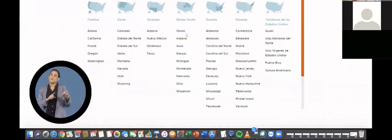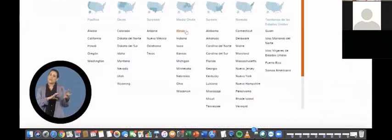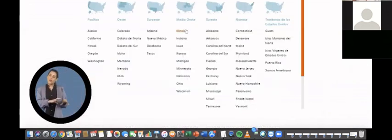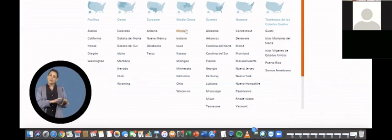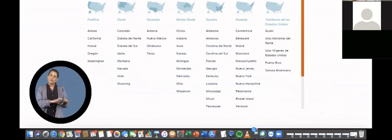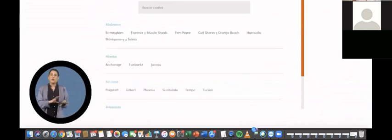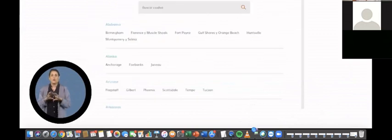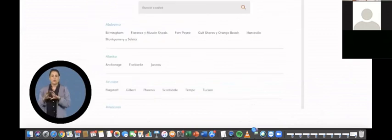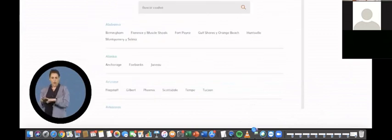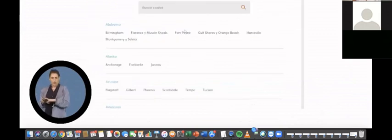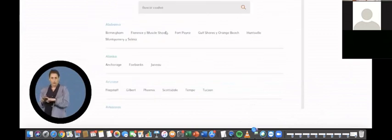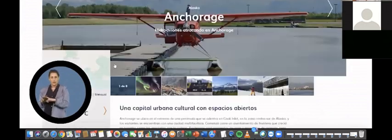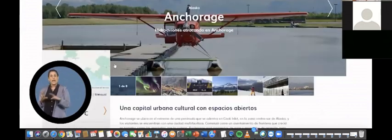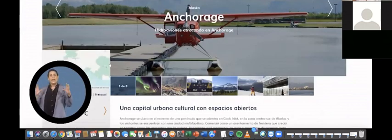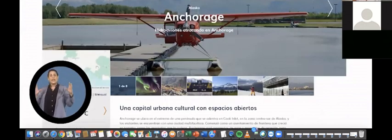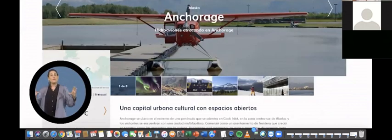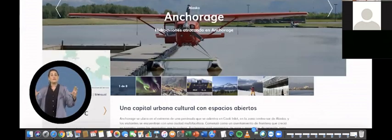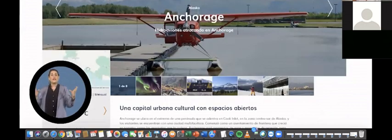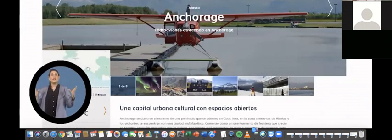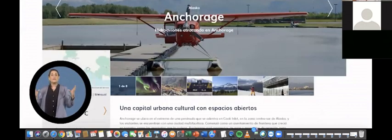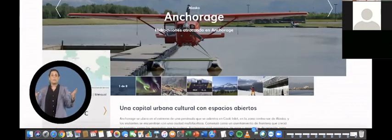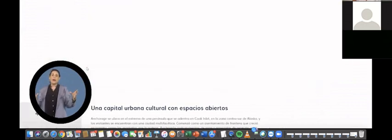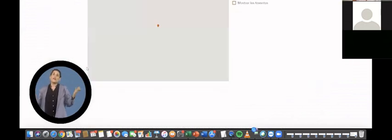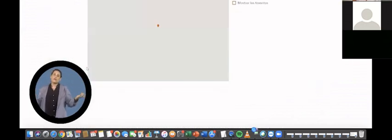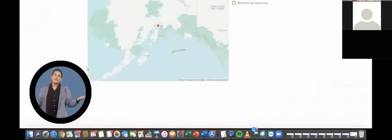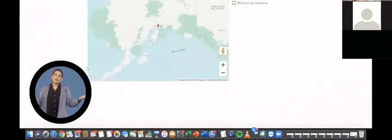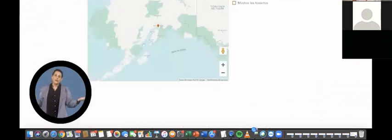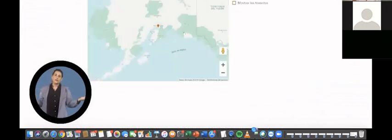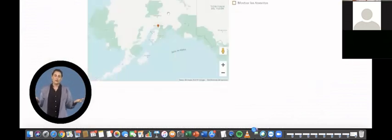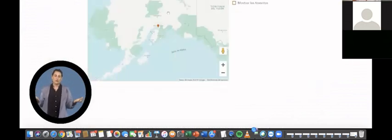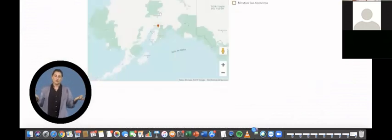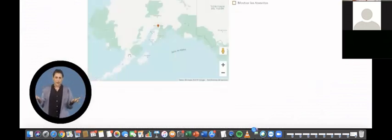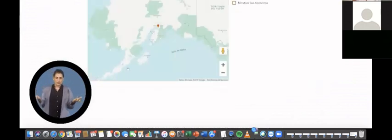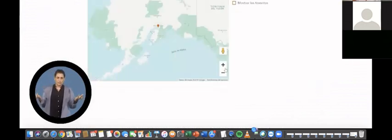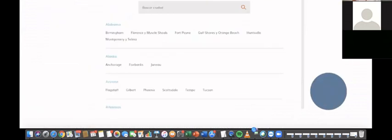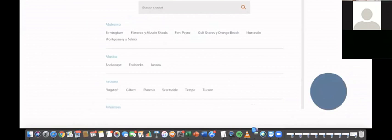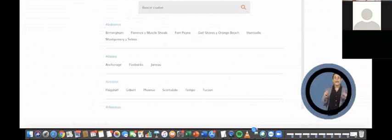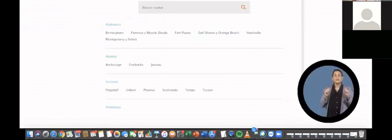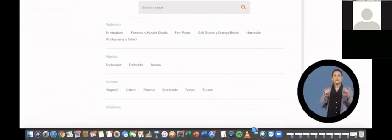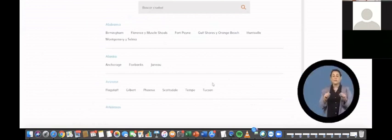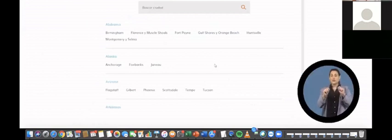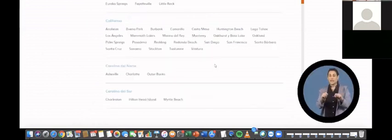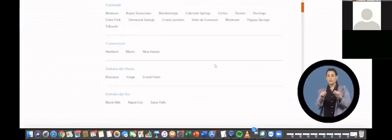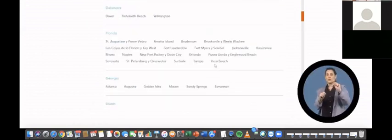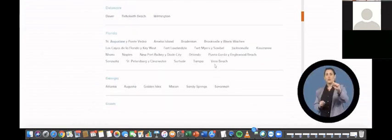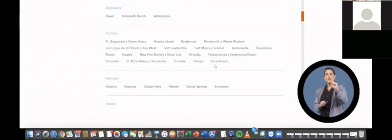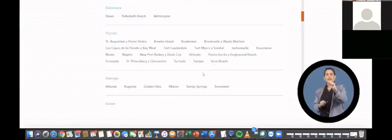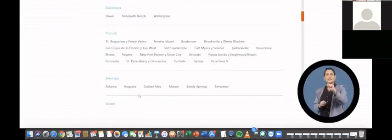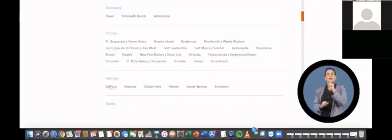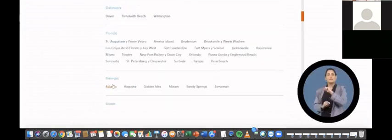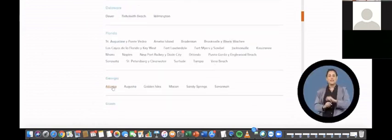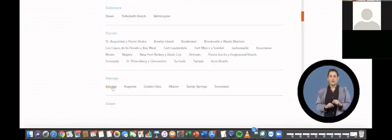o por ciudad. Y podemos ver en el mapa dónde se encuentran estos lugares. Ya que nos metemos y elegimos un destino en